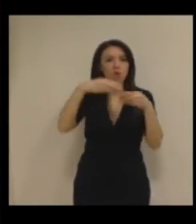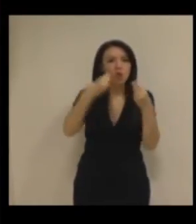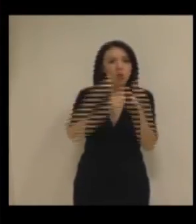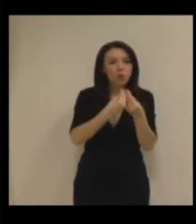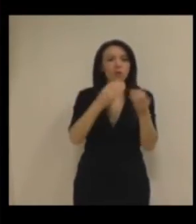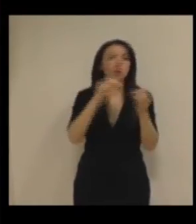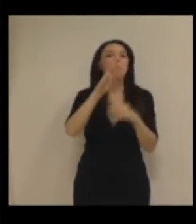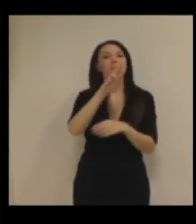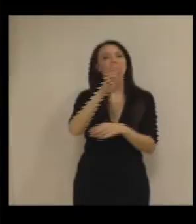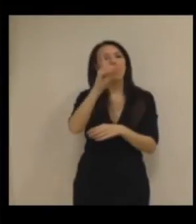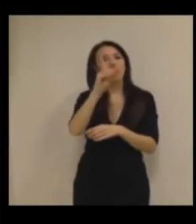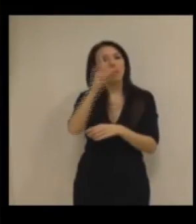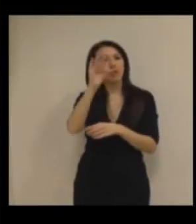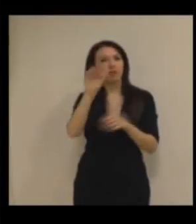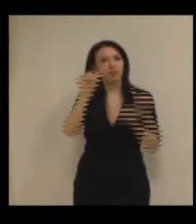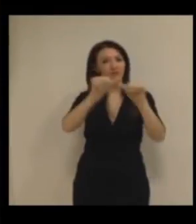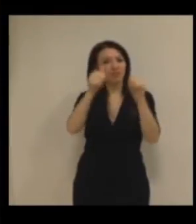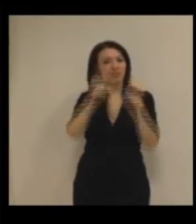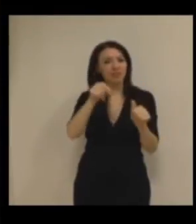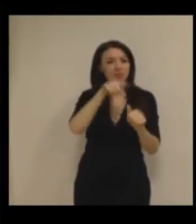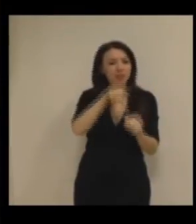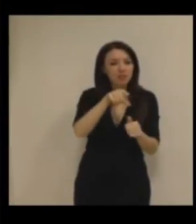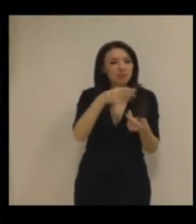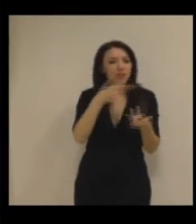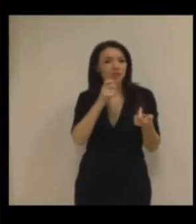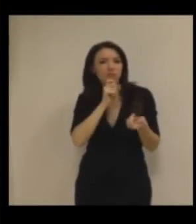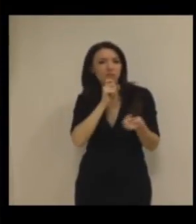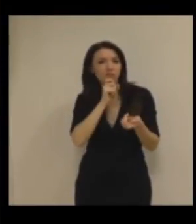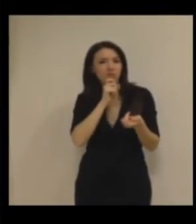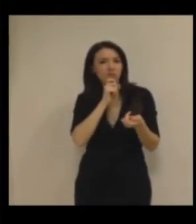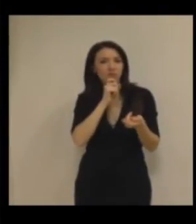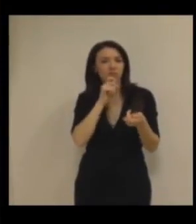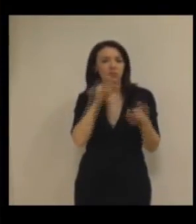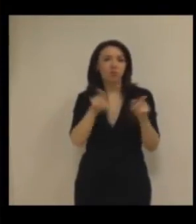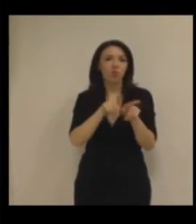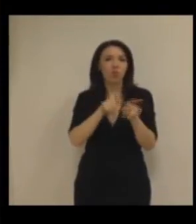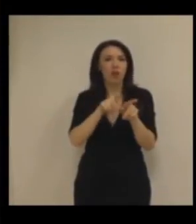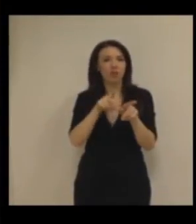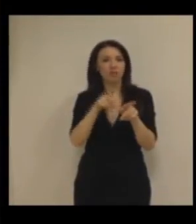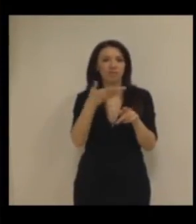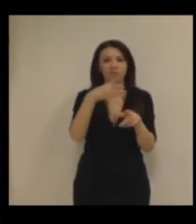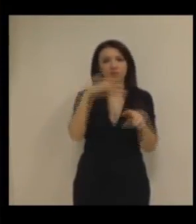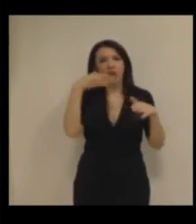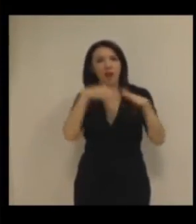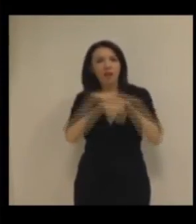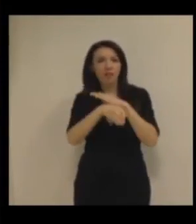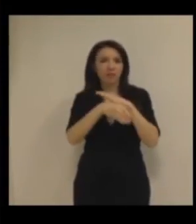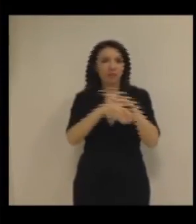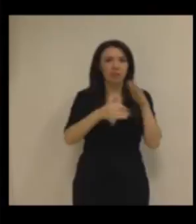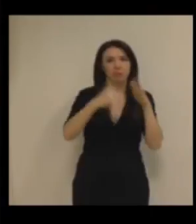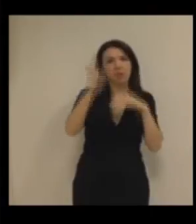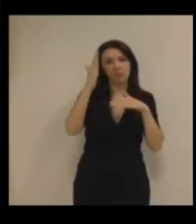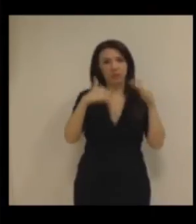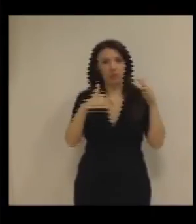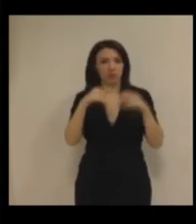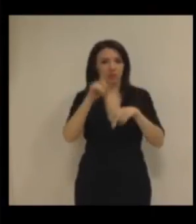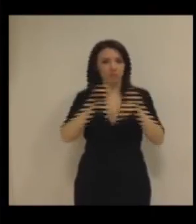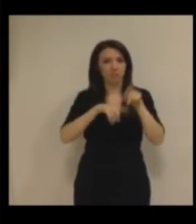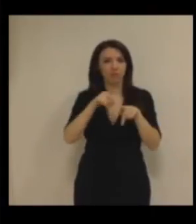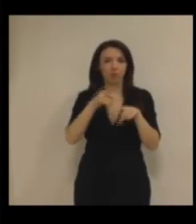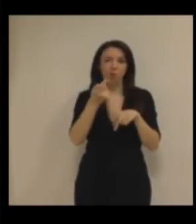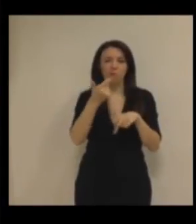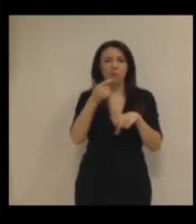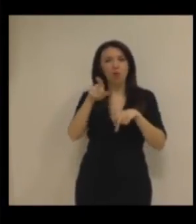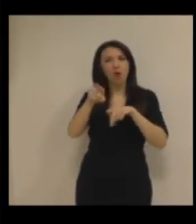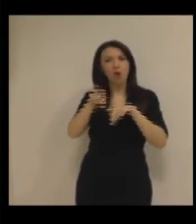ciertos PDFs con este formato, de esta manera, pues pudieran, digamos, ser más o menos accesibles. De hecho, le hicimos, yo creo que la